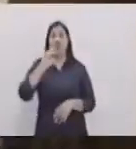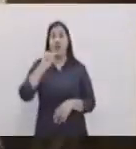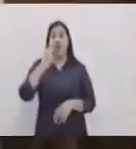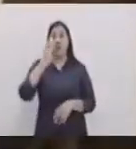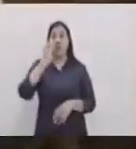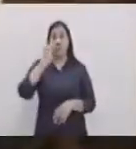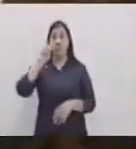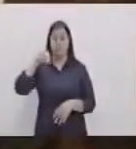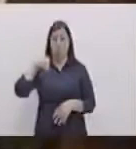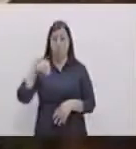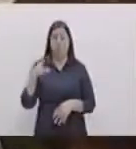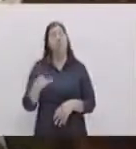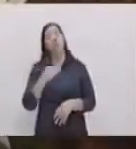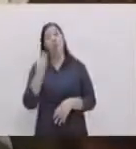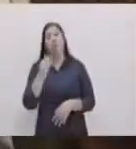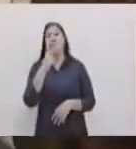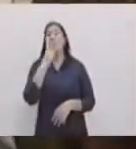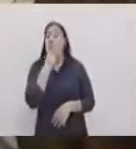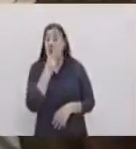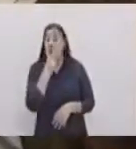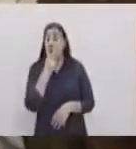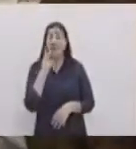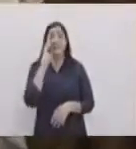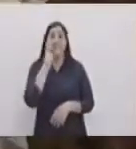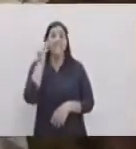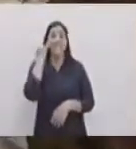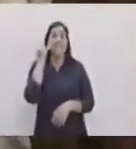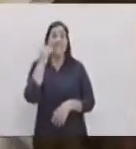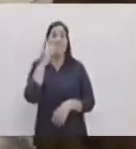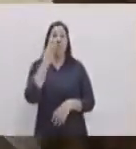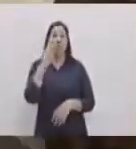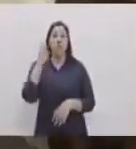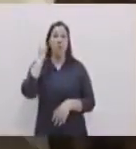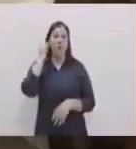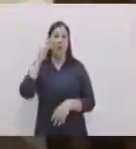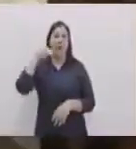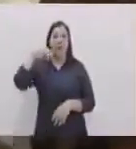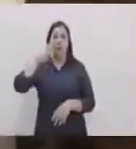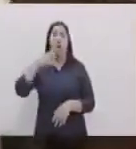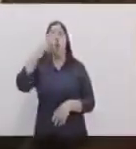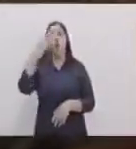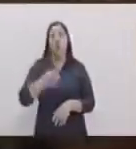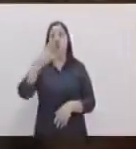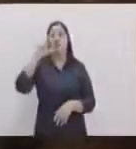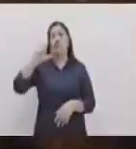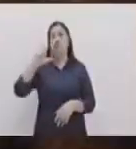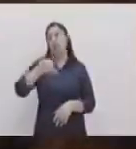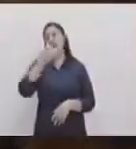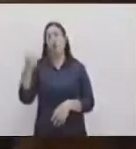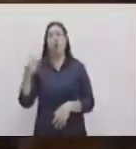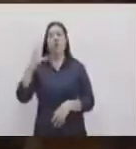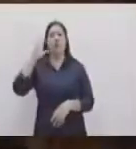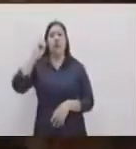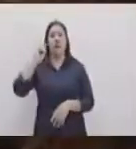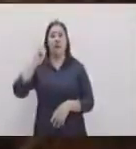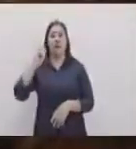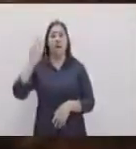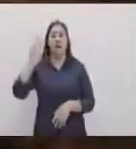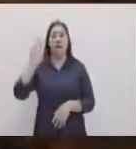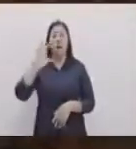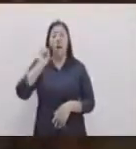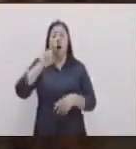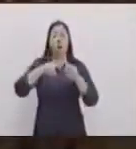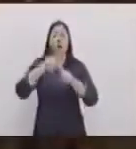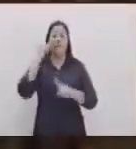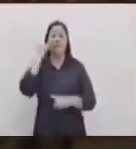carbono, la H de hidrógeno, tenemos otra C de carbono, una O de oxígeno y nos volvemos a